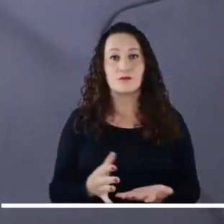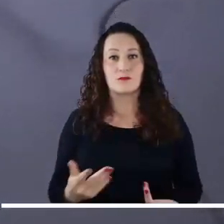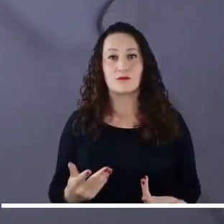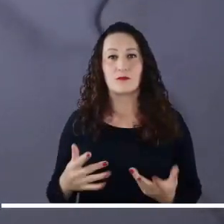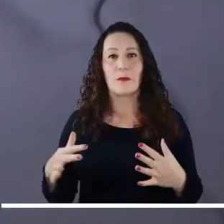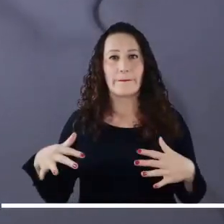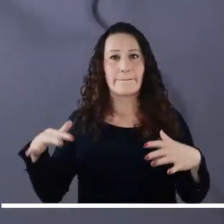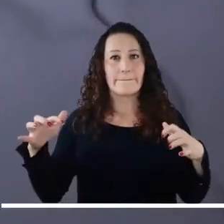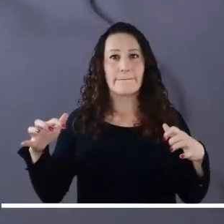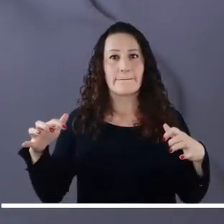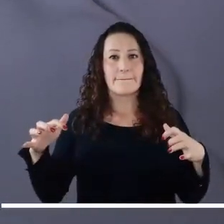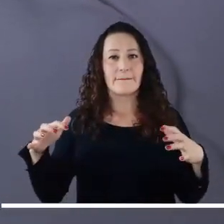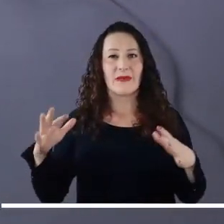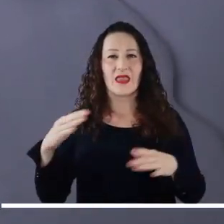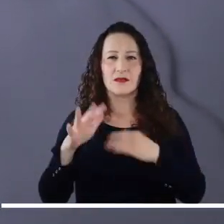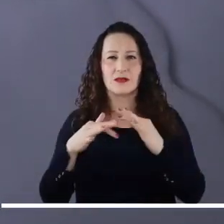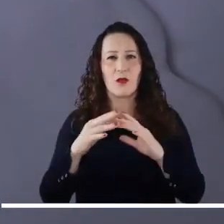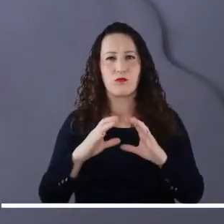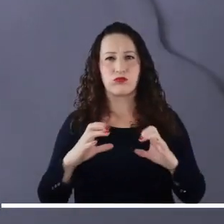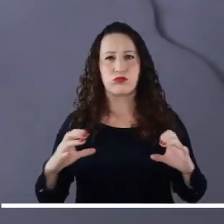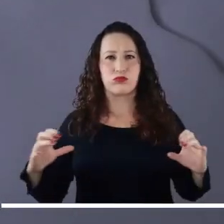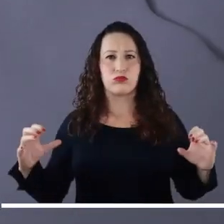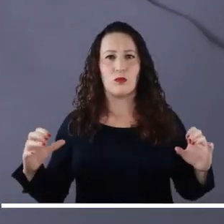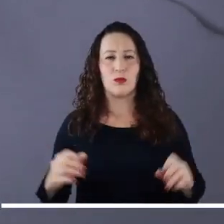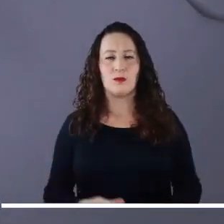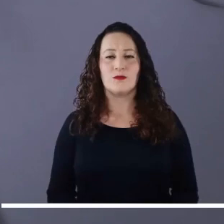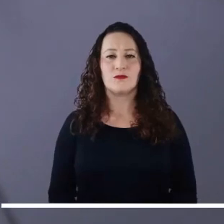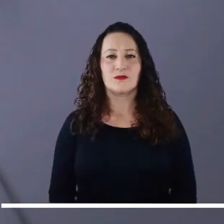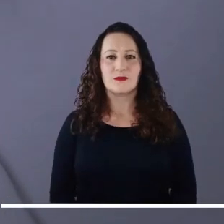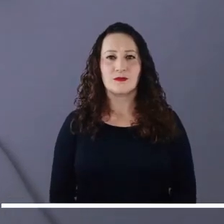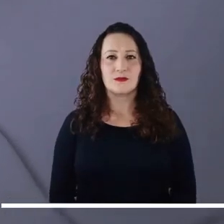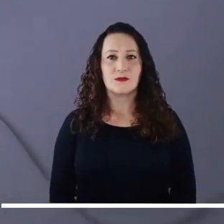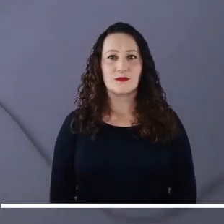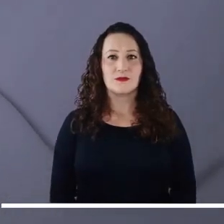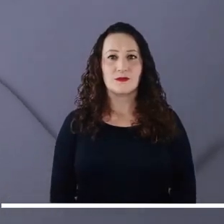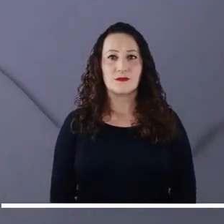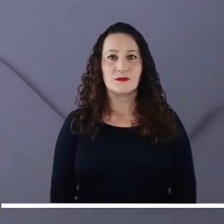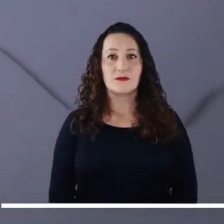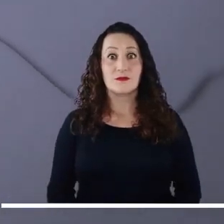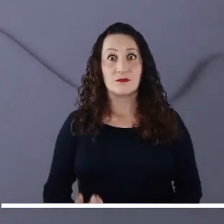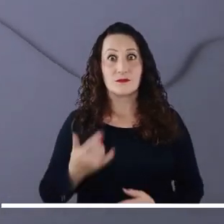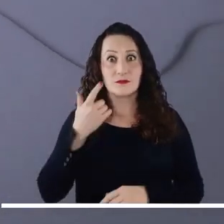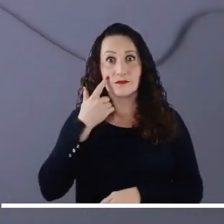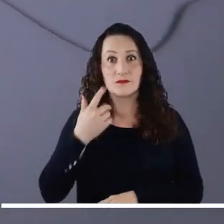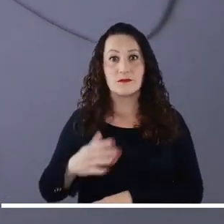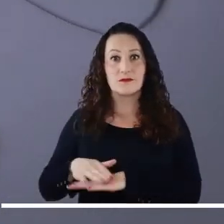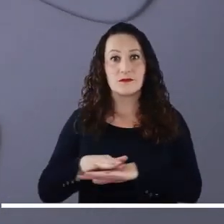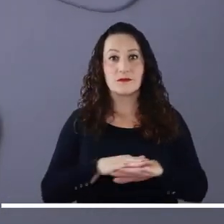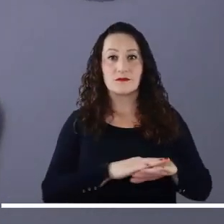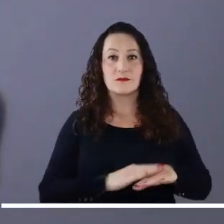Finalmente, los pronósticos anuncian una noche capitalina con predominio de tiempo seco y cielo mayormente nublado.